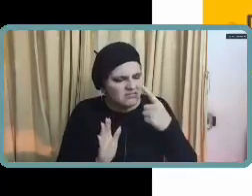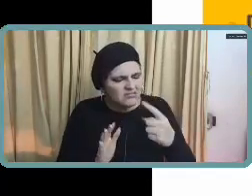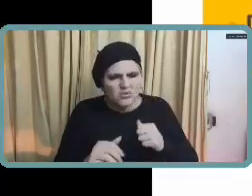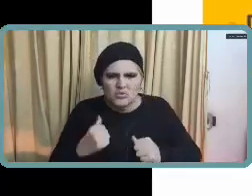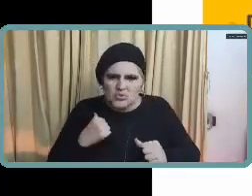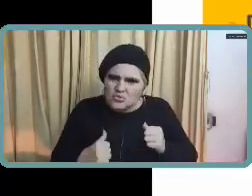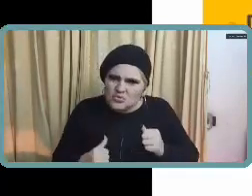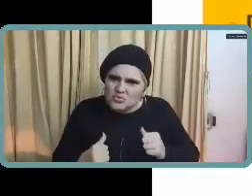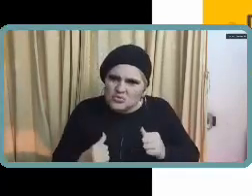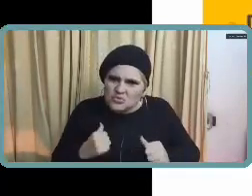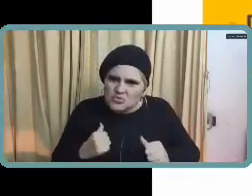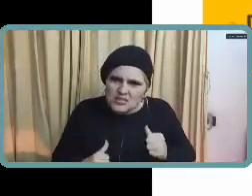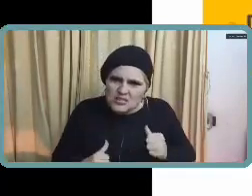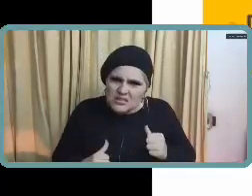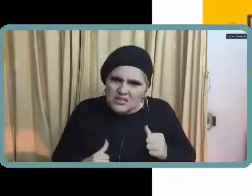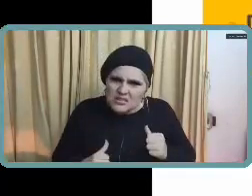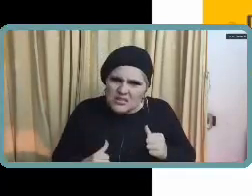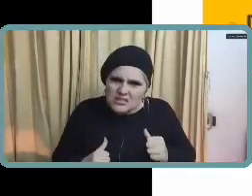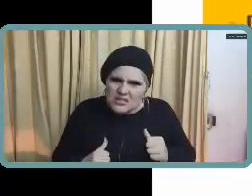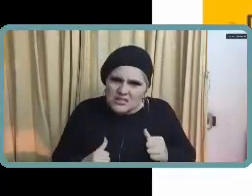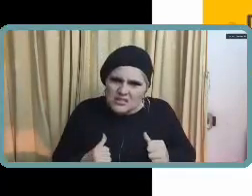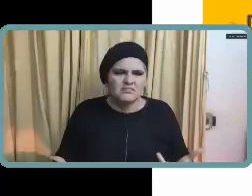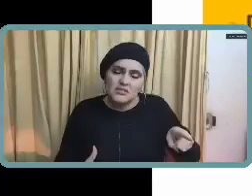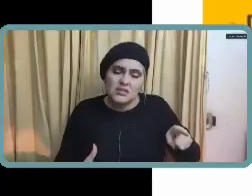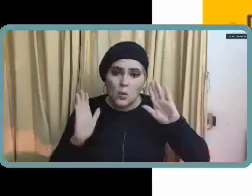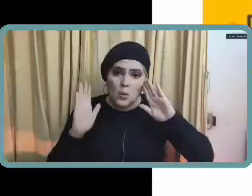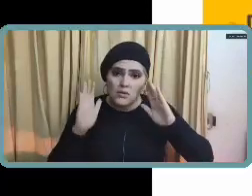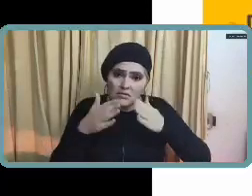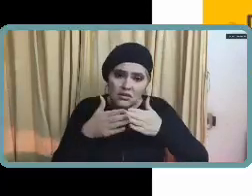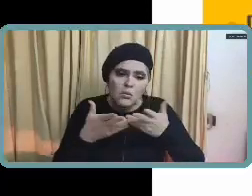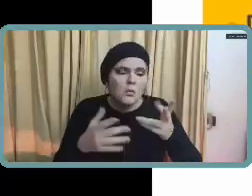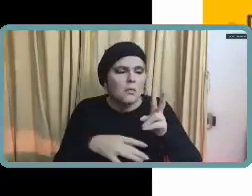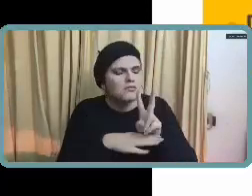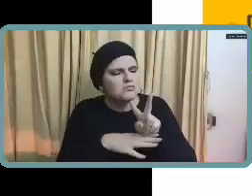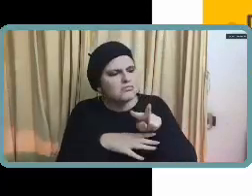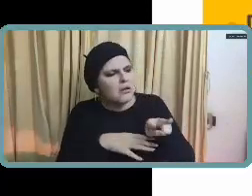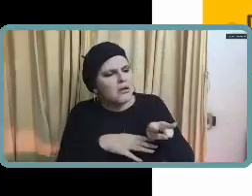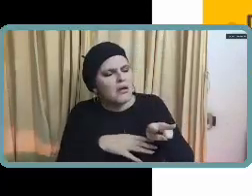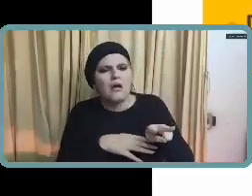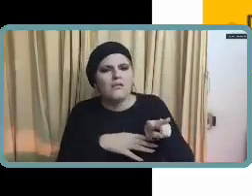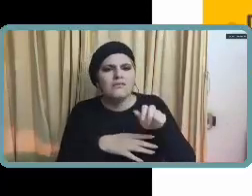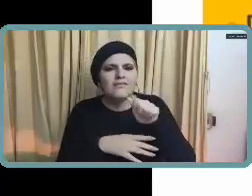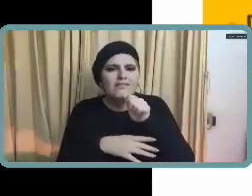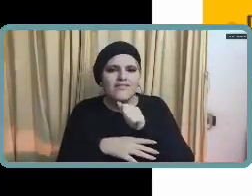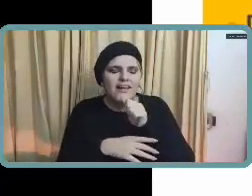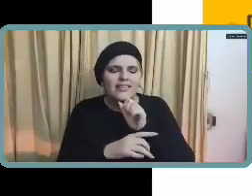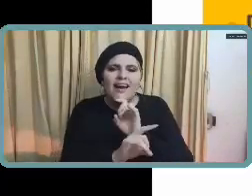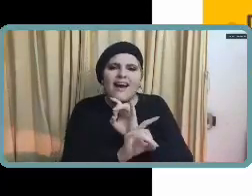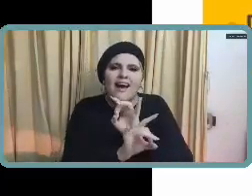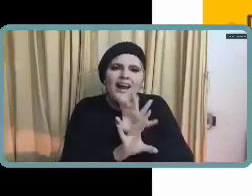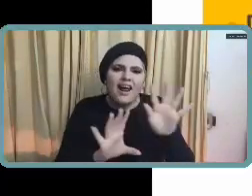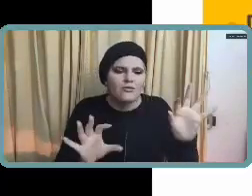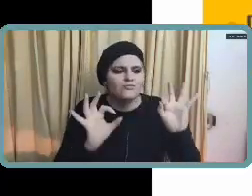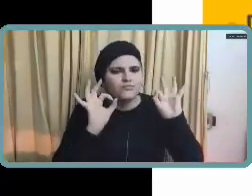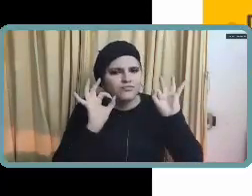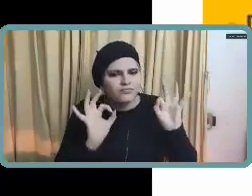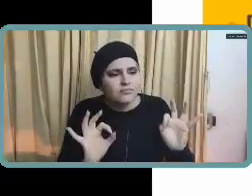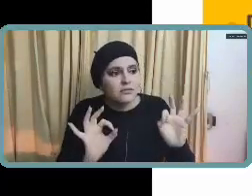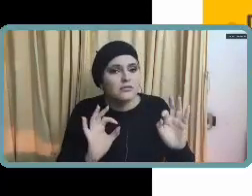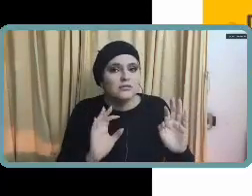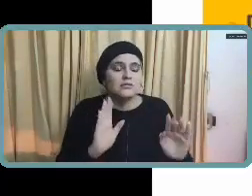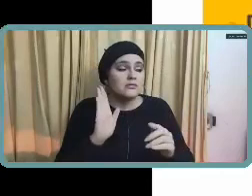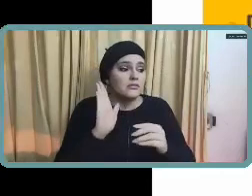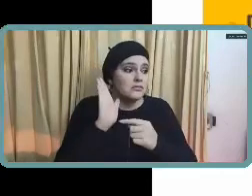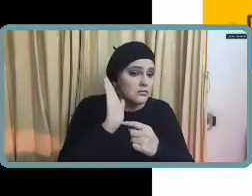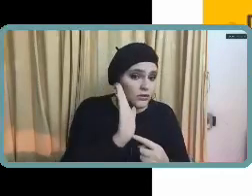niñas autistas porque los profesores no saben que tienen que ser bastante claros y concretos y usar apoyo visual, etcétera. Todo eso